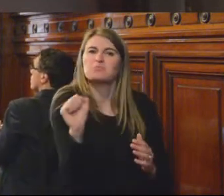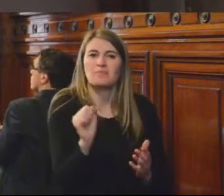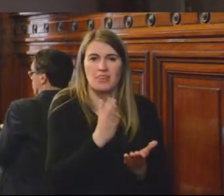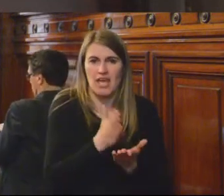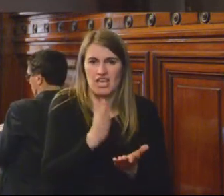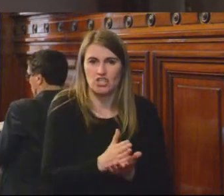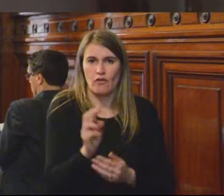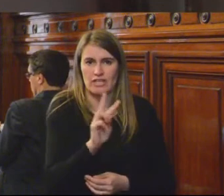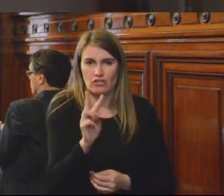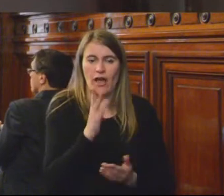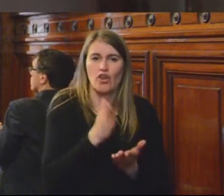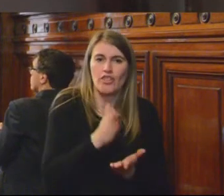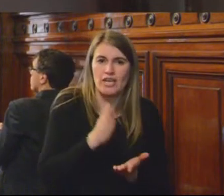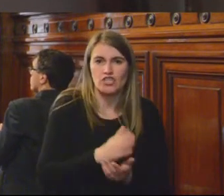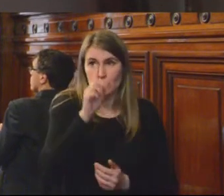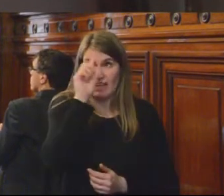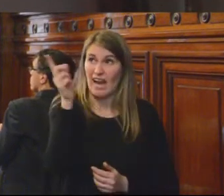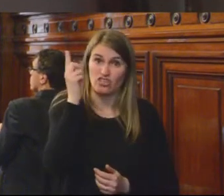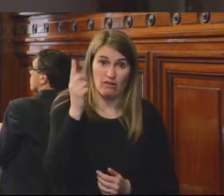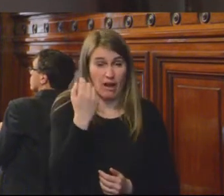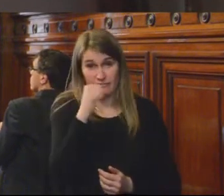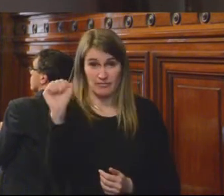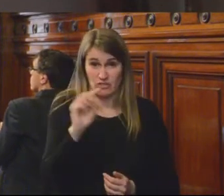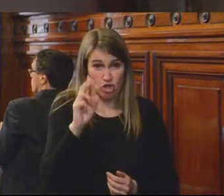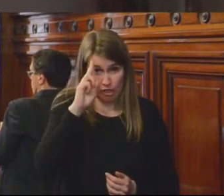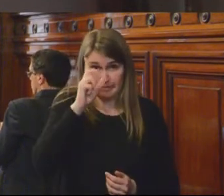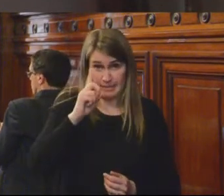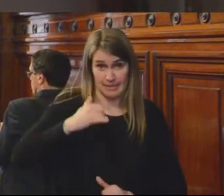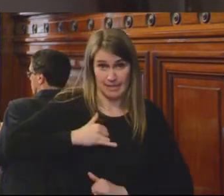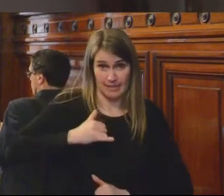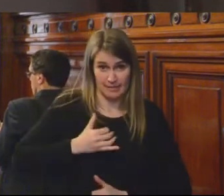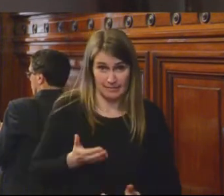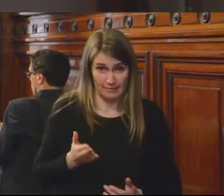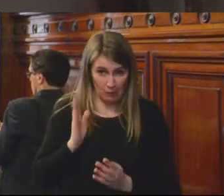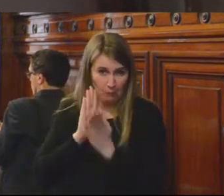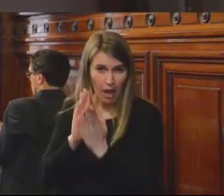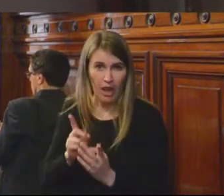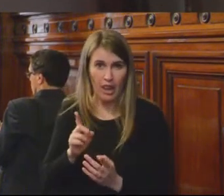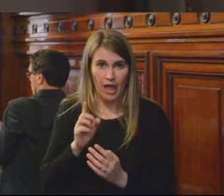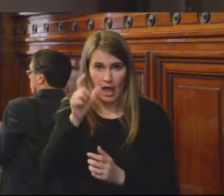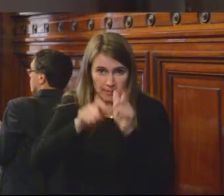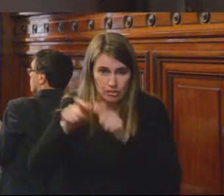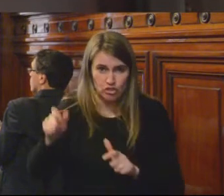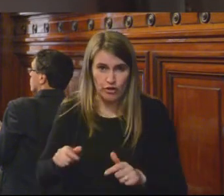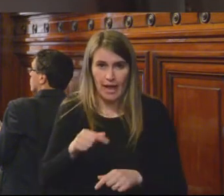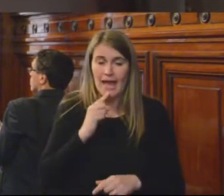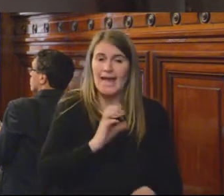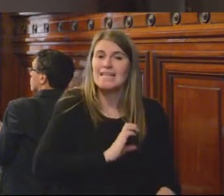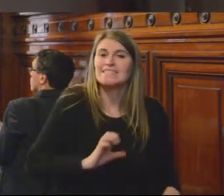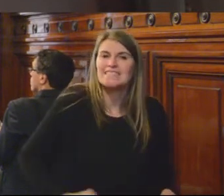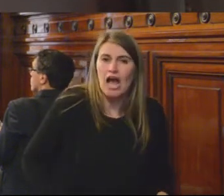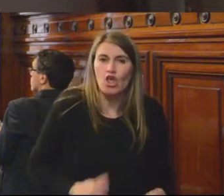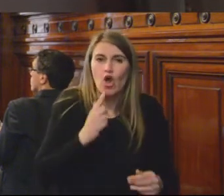el derecho internacional. O sea, realmente hay una situación gravísima. O sea, se ha creado un estado de